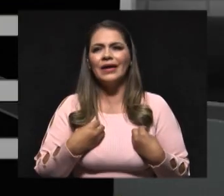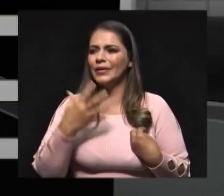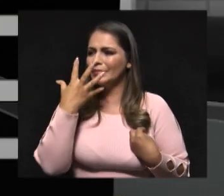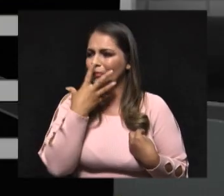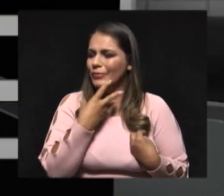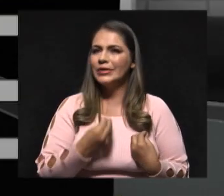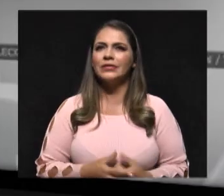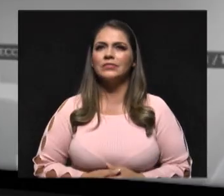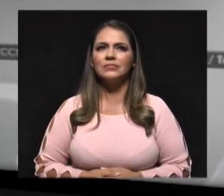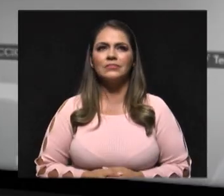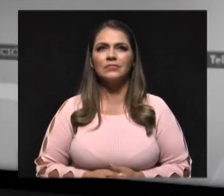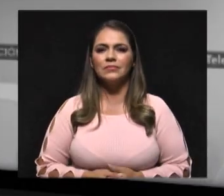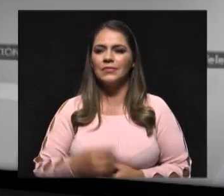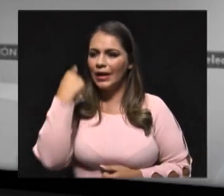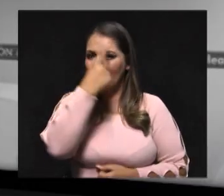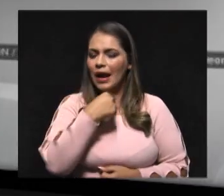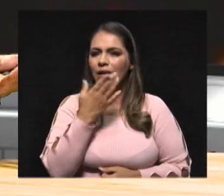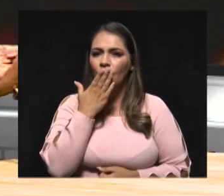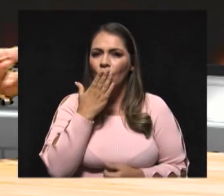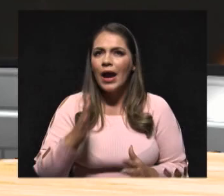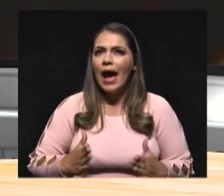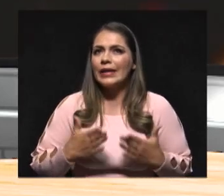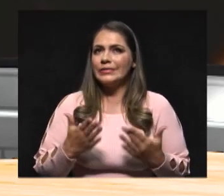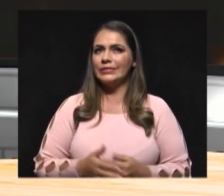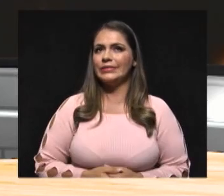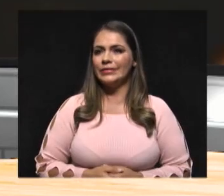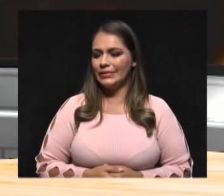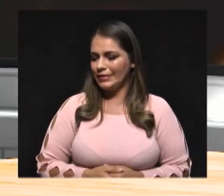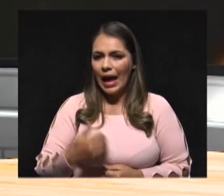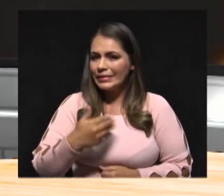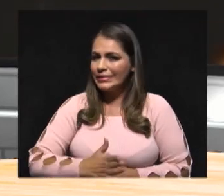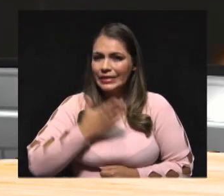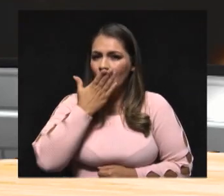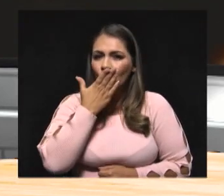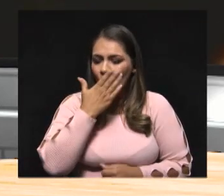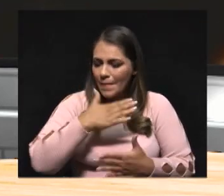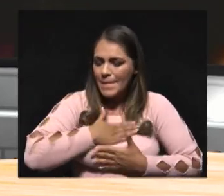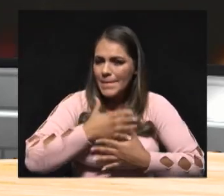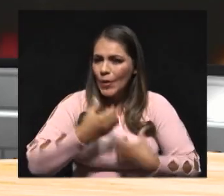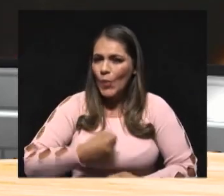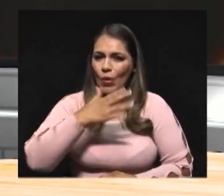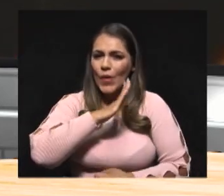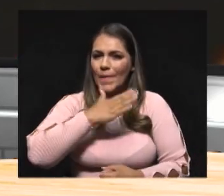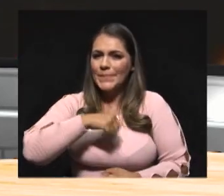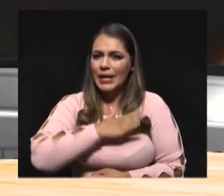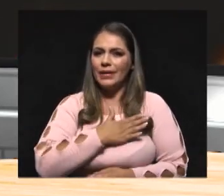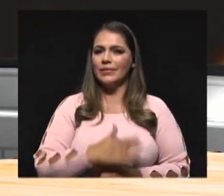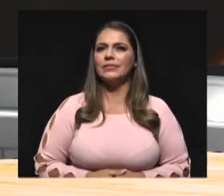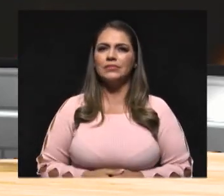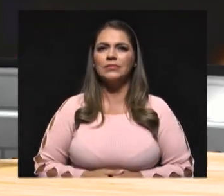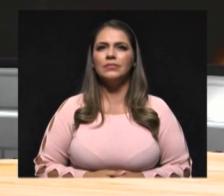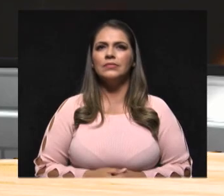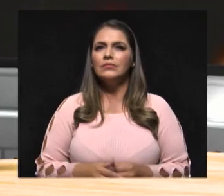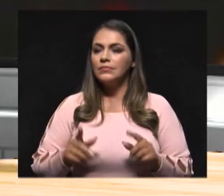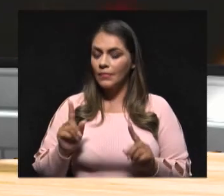que no puede más dólares en xiomara de india no puedo tener realmente soy pero de la raíz de la propia ese es un punto